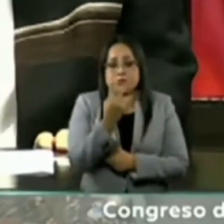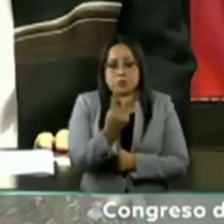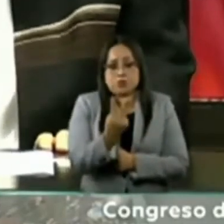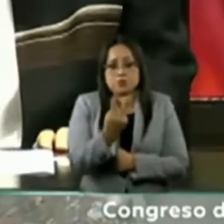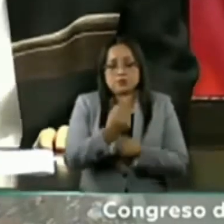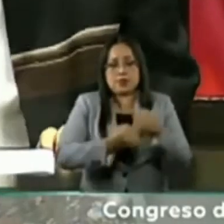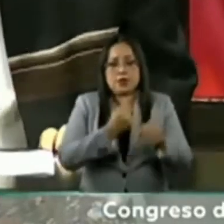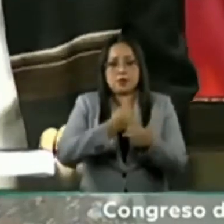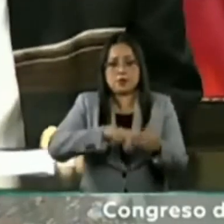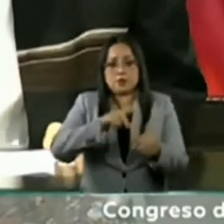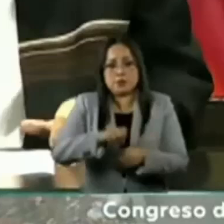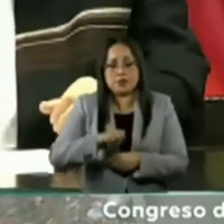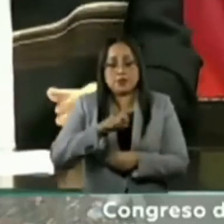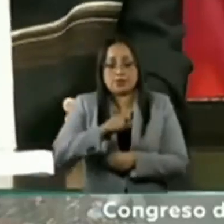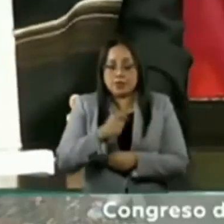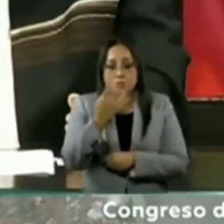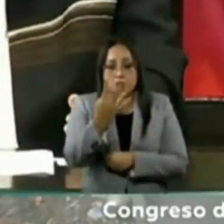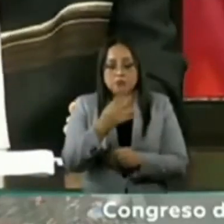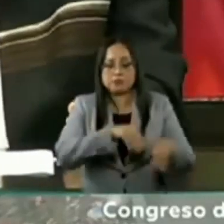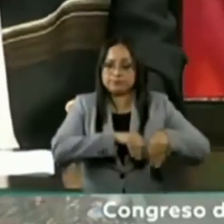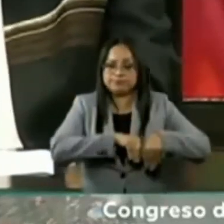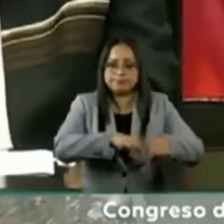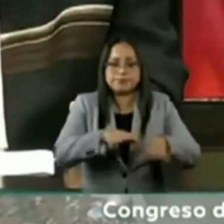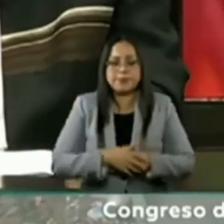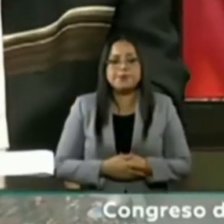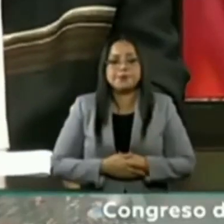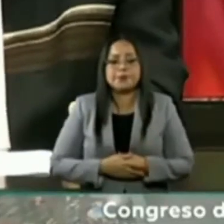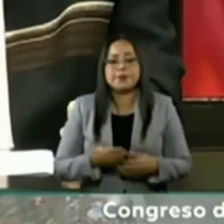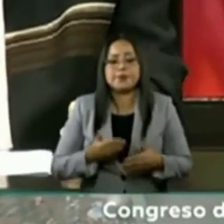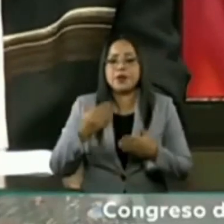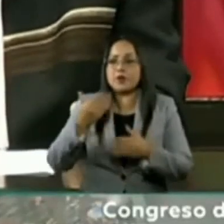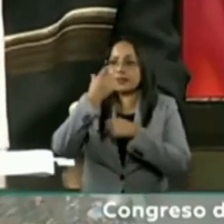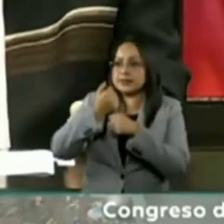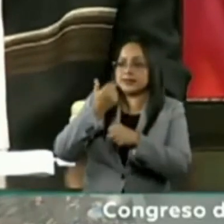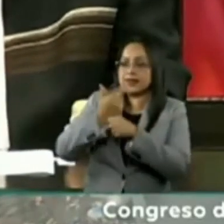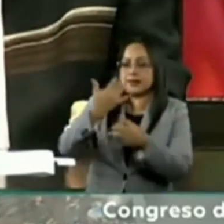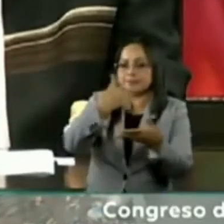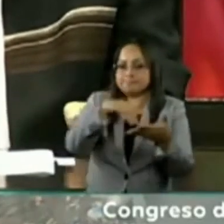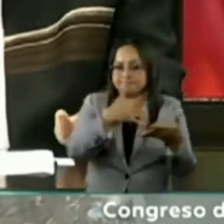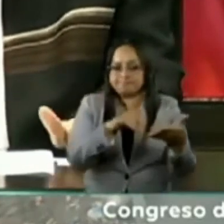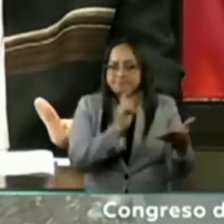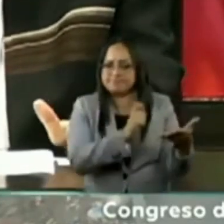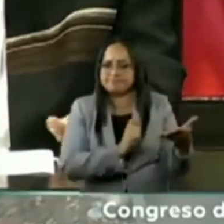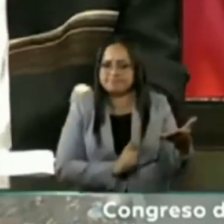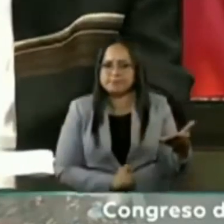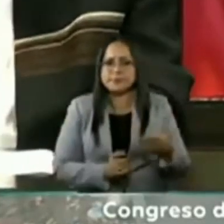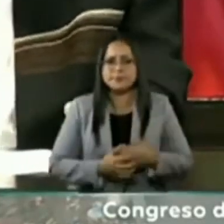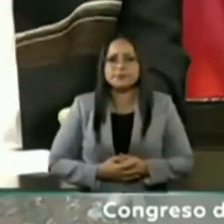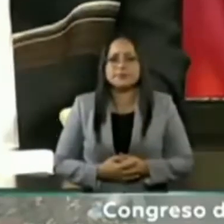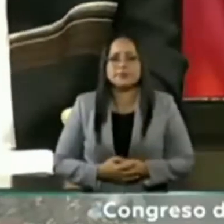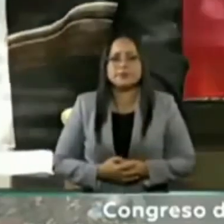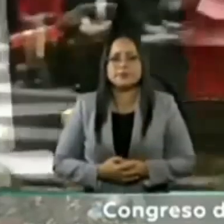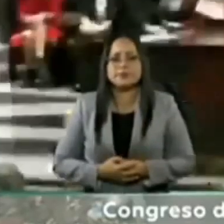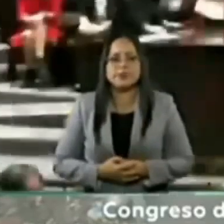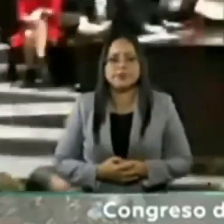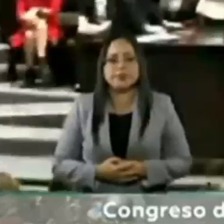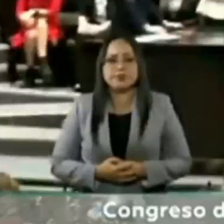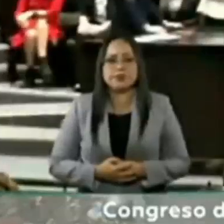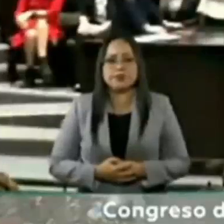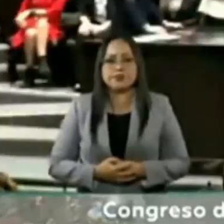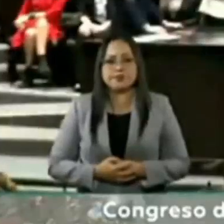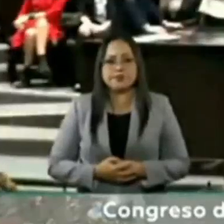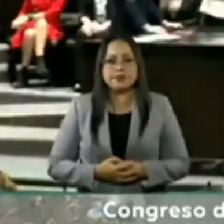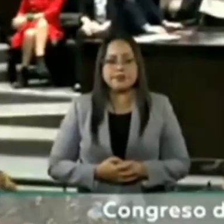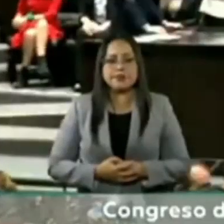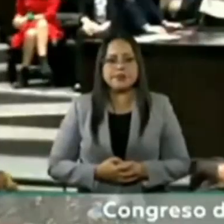gobernador de Jalisco, tomándose selfies con Marcelo Ebrard. Y por ahí nos topamos en los pasillos con